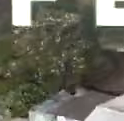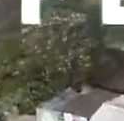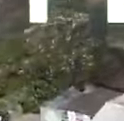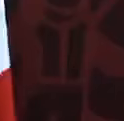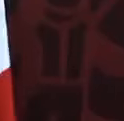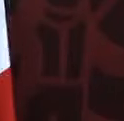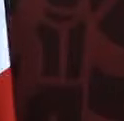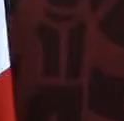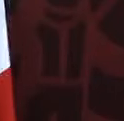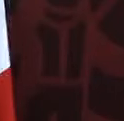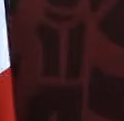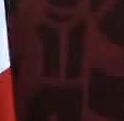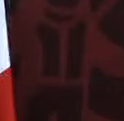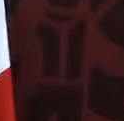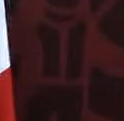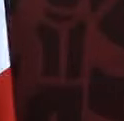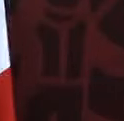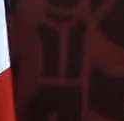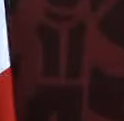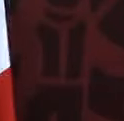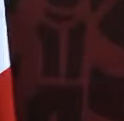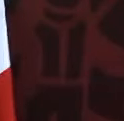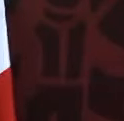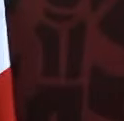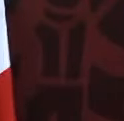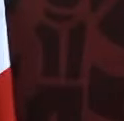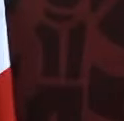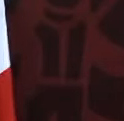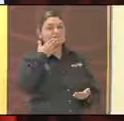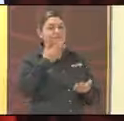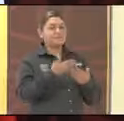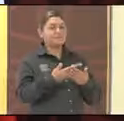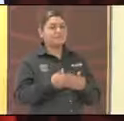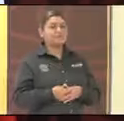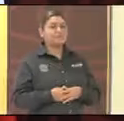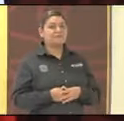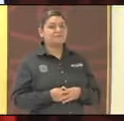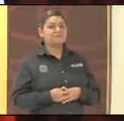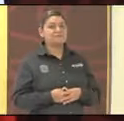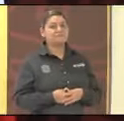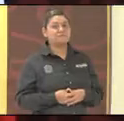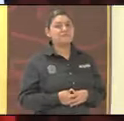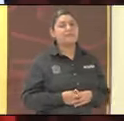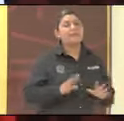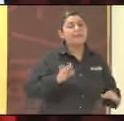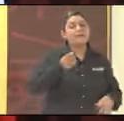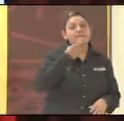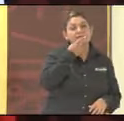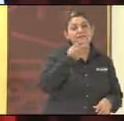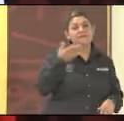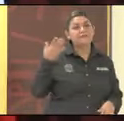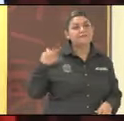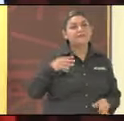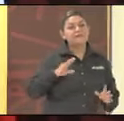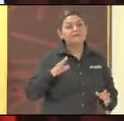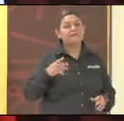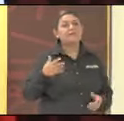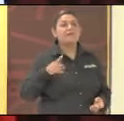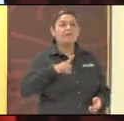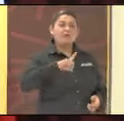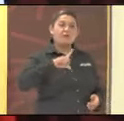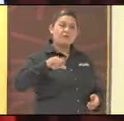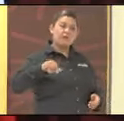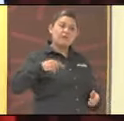Muy bien, ya les comentaba lo que estamos haciendo ahí. Fíjense que luego